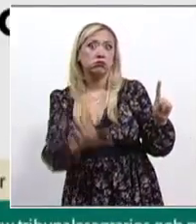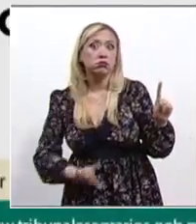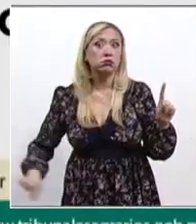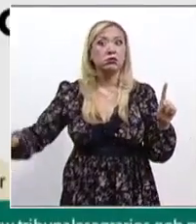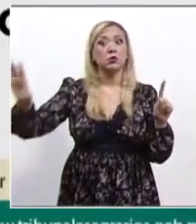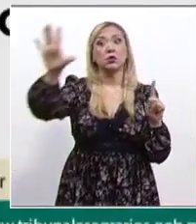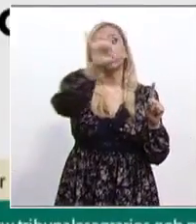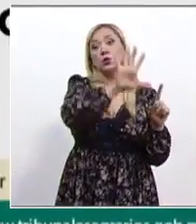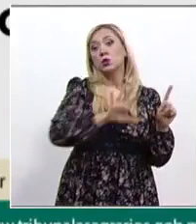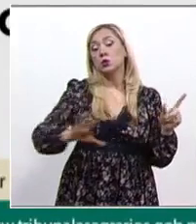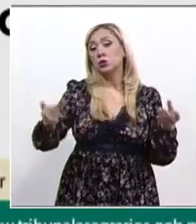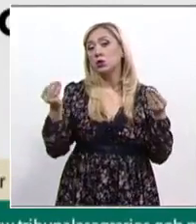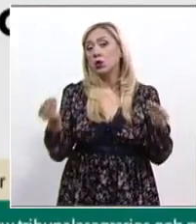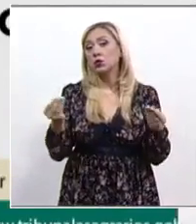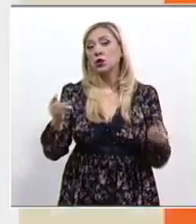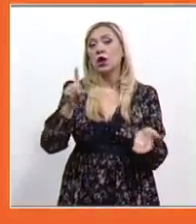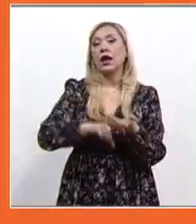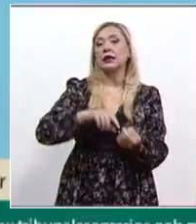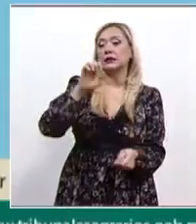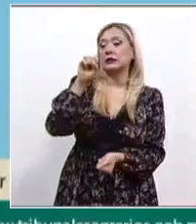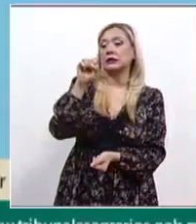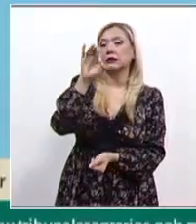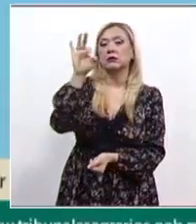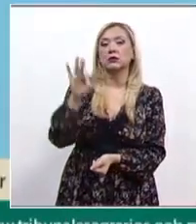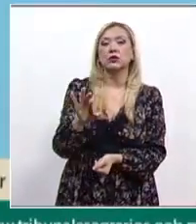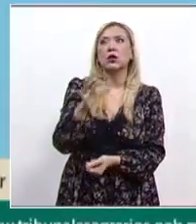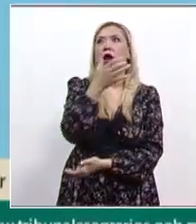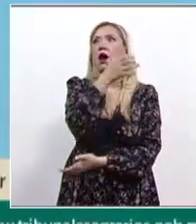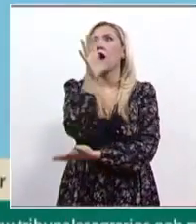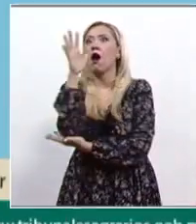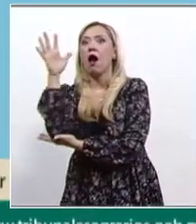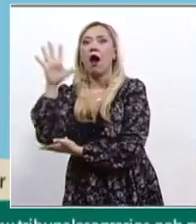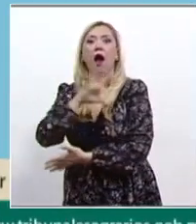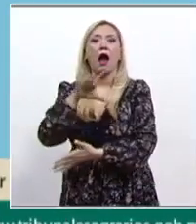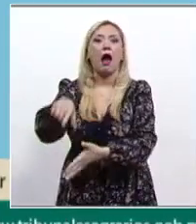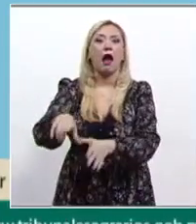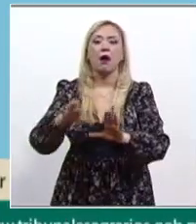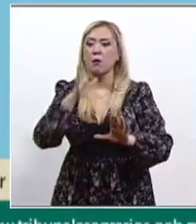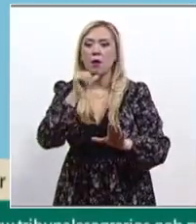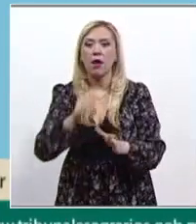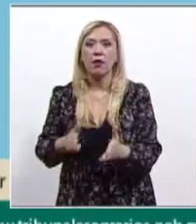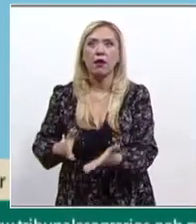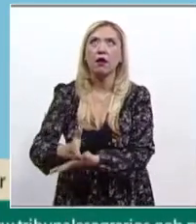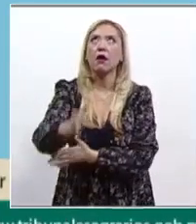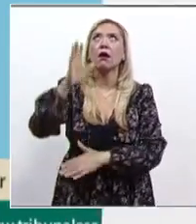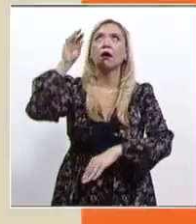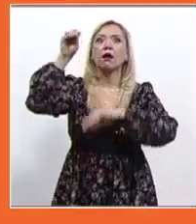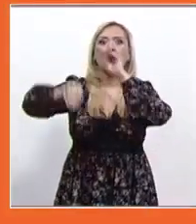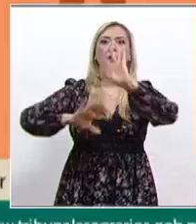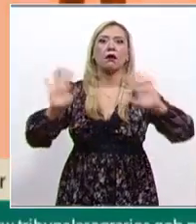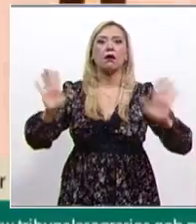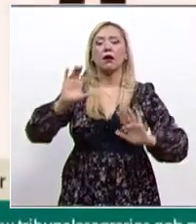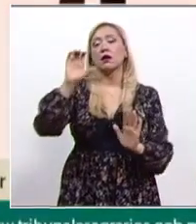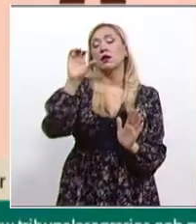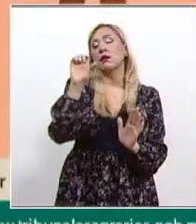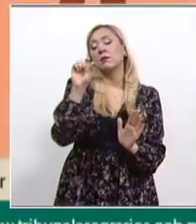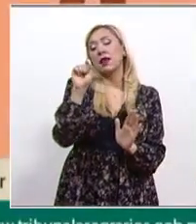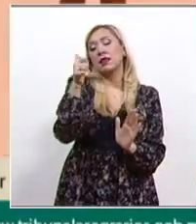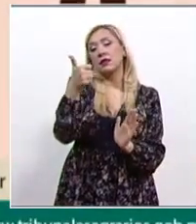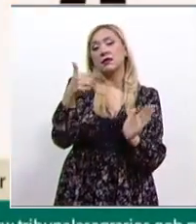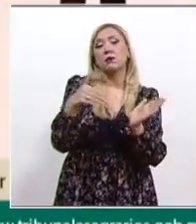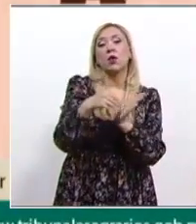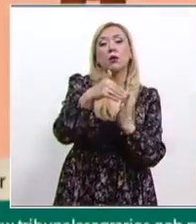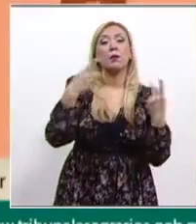sus territorios se encuentra el 60% de las áreas naturales protegidas y residen 26 millones de personas, de las cuales